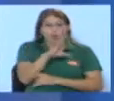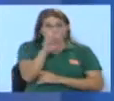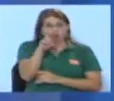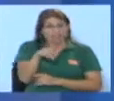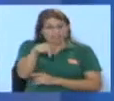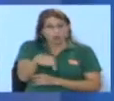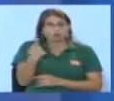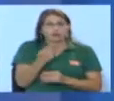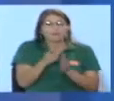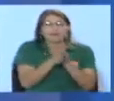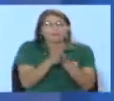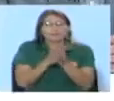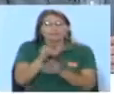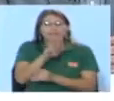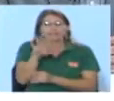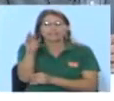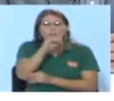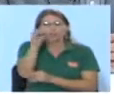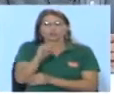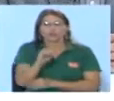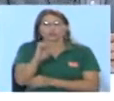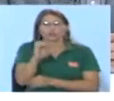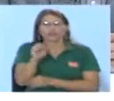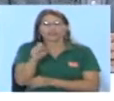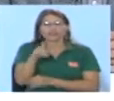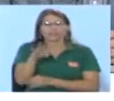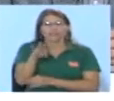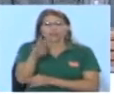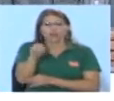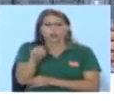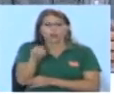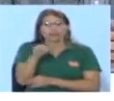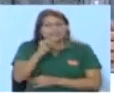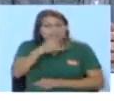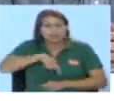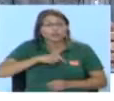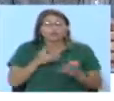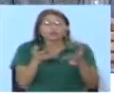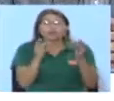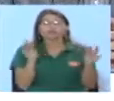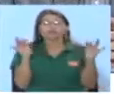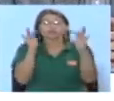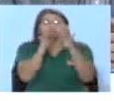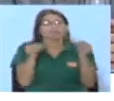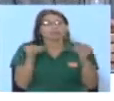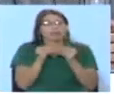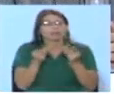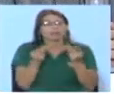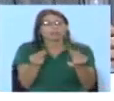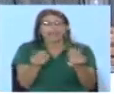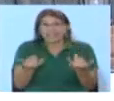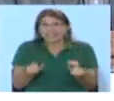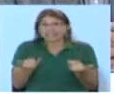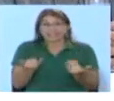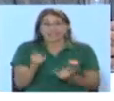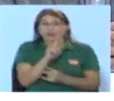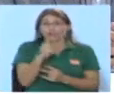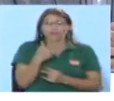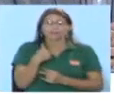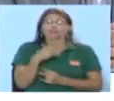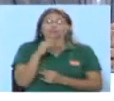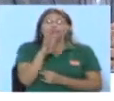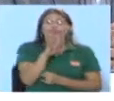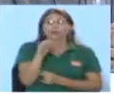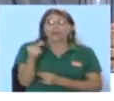Entonces, si queremos desplegar redes más eficientes, que efectivamente las necesitamos, hoy no tenemos un despliegue de redes LTE o 4G.